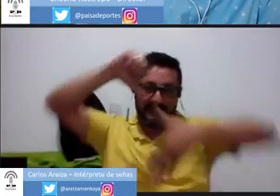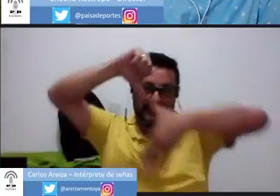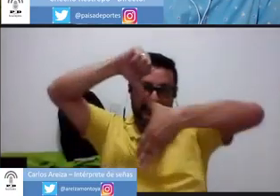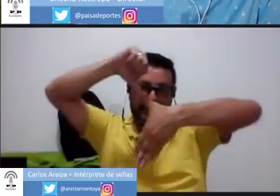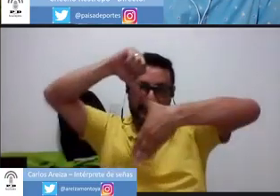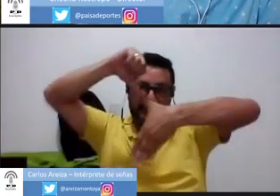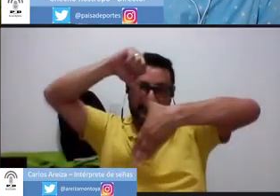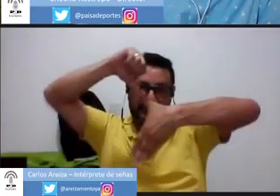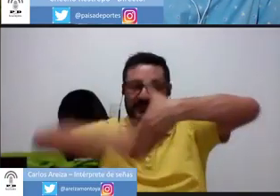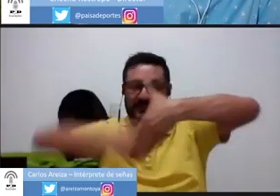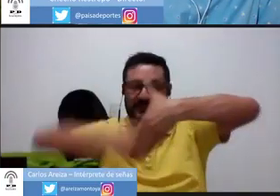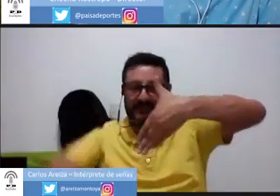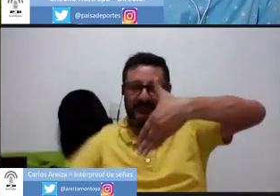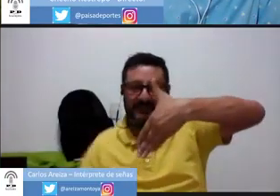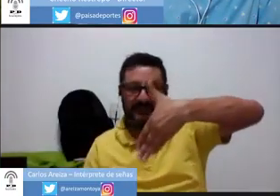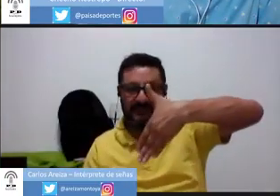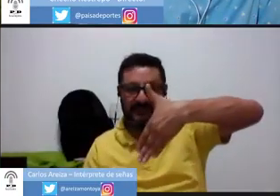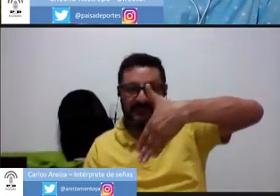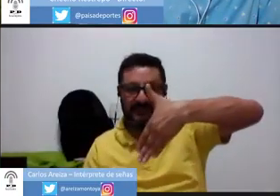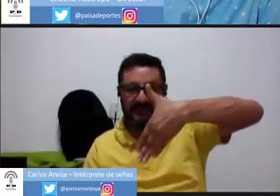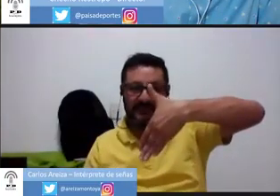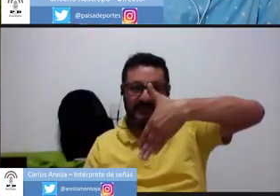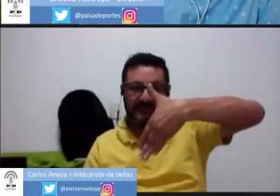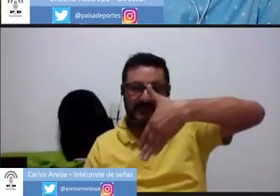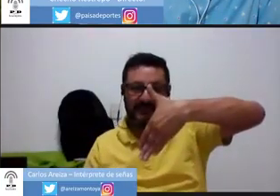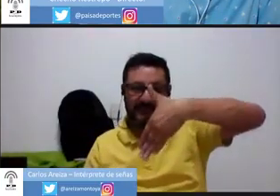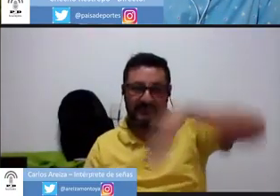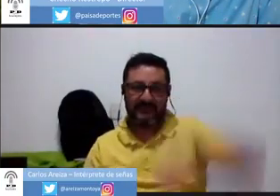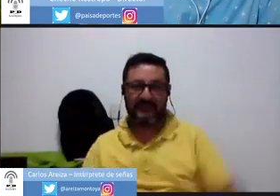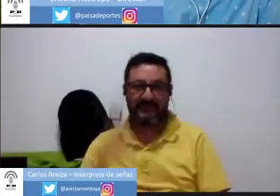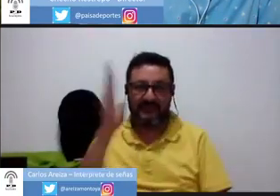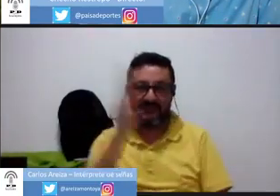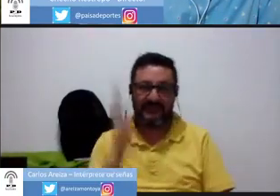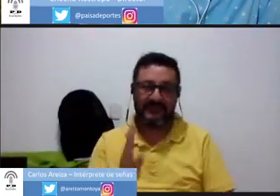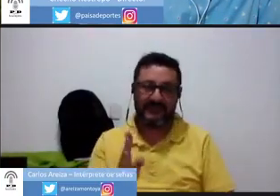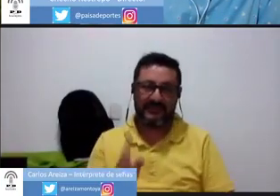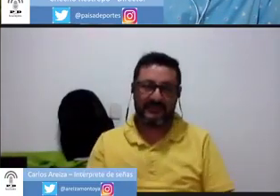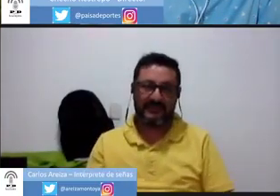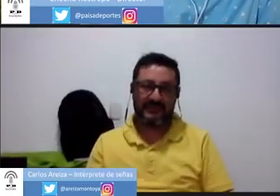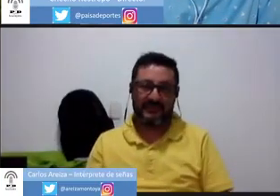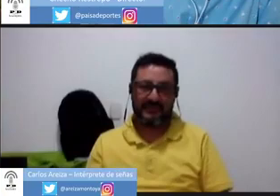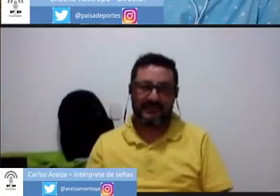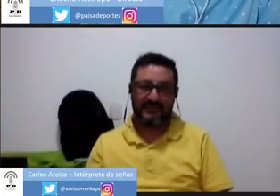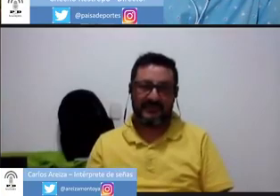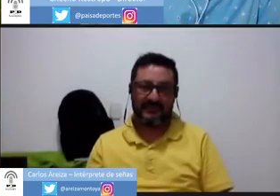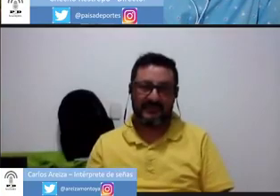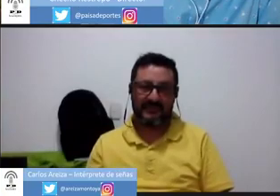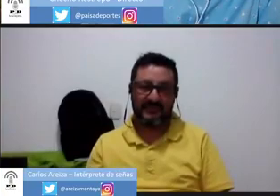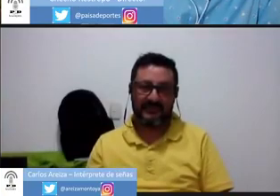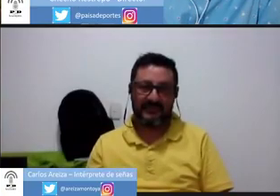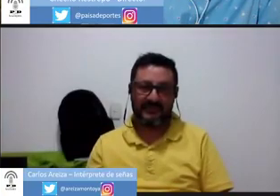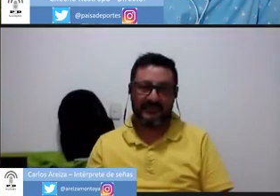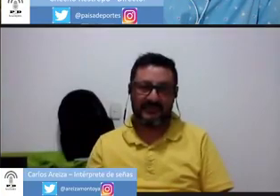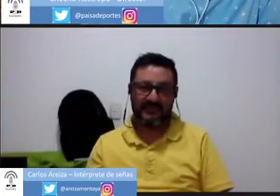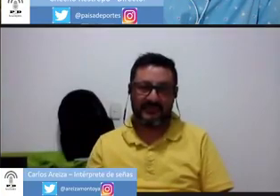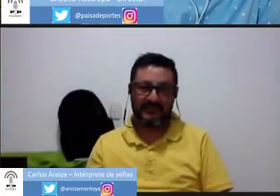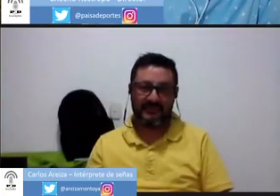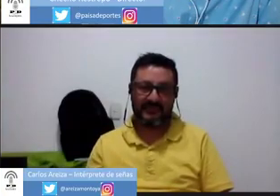Entonces, los juegos de Brasil, o sea, como que se habló mucho como del